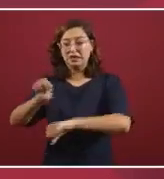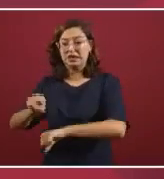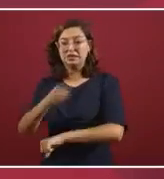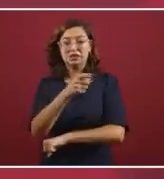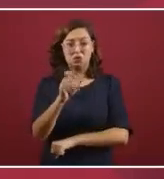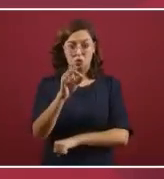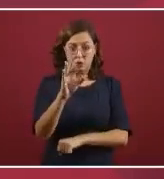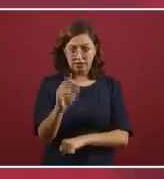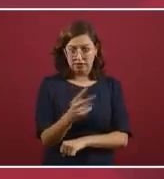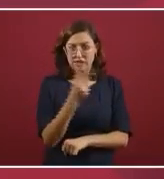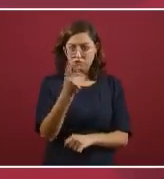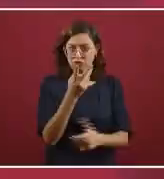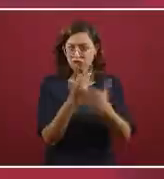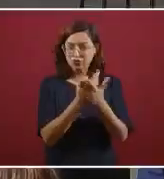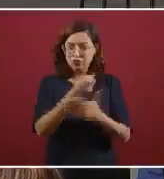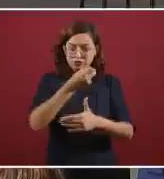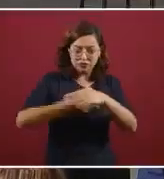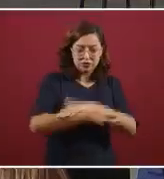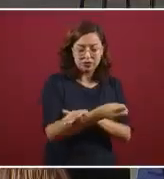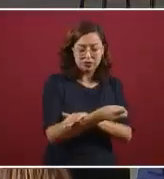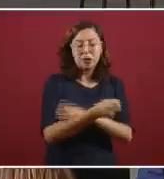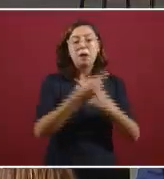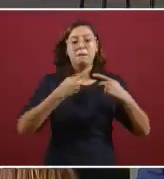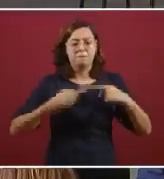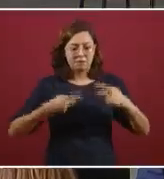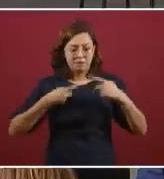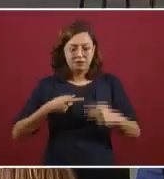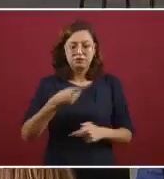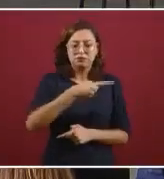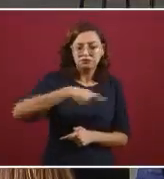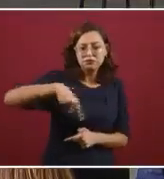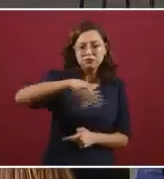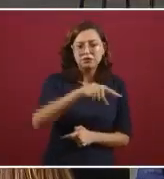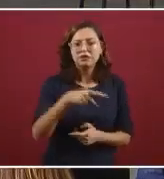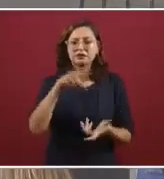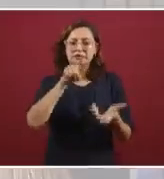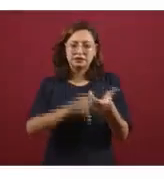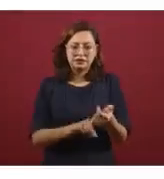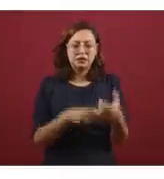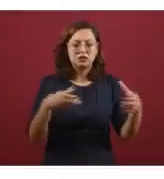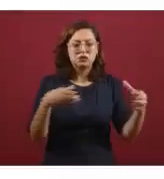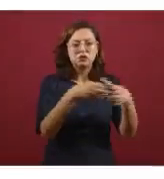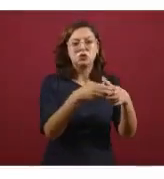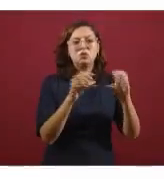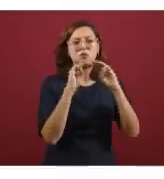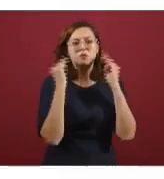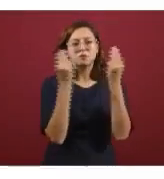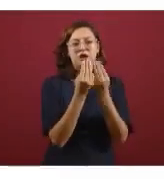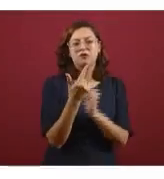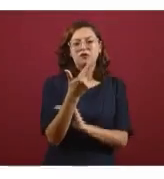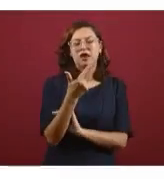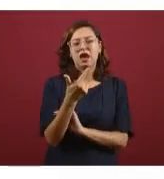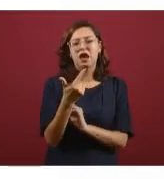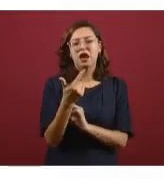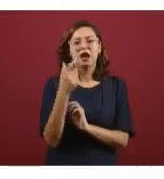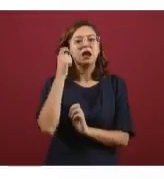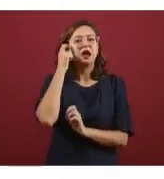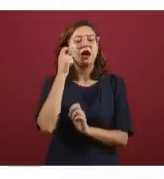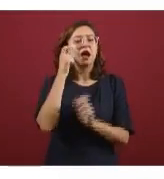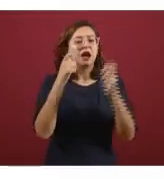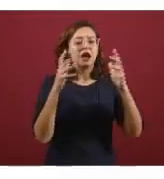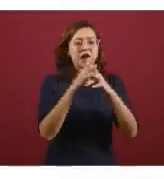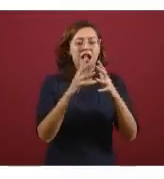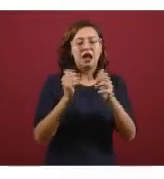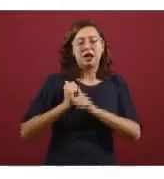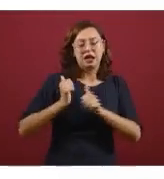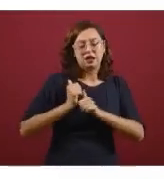142, particularmente civiles vinculados al cártel de Guerreros Unidos de la región, así como policías